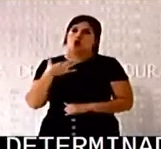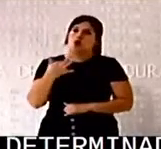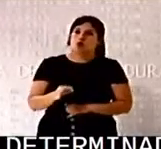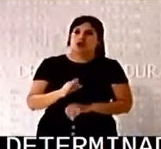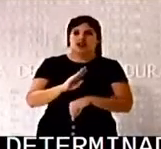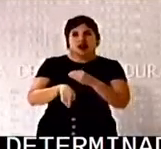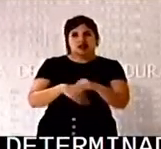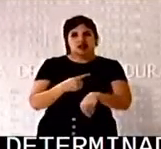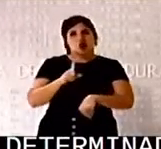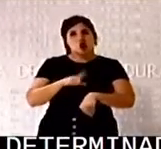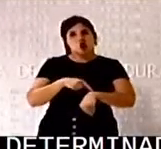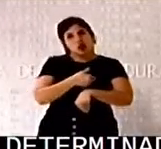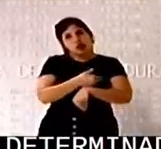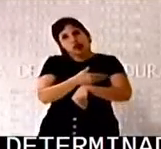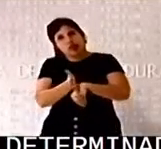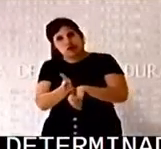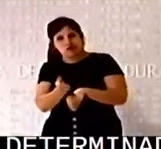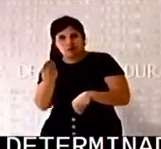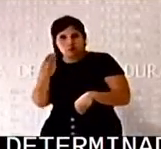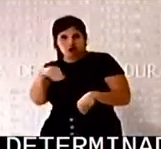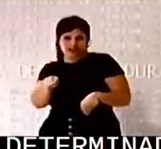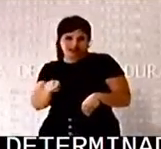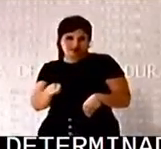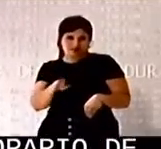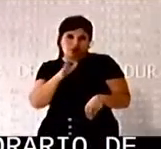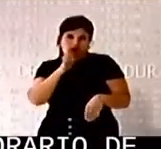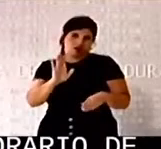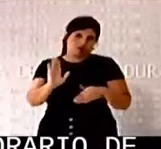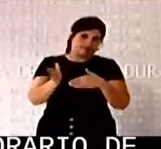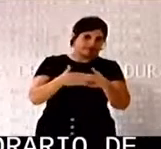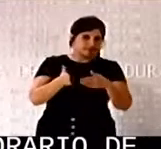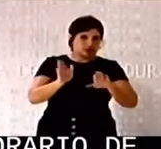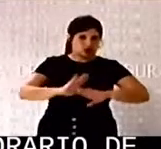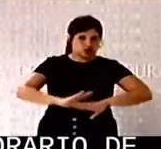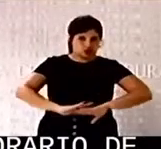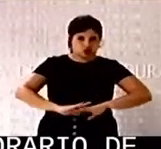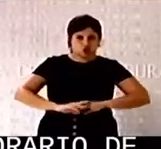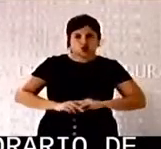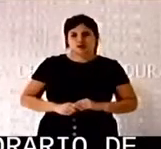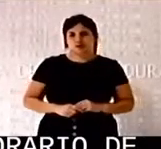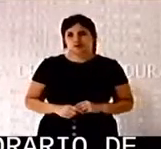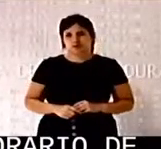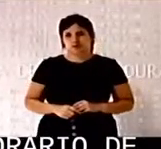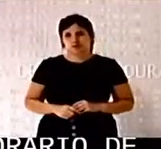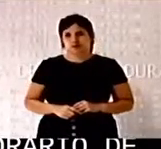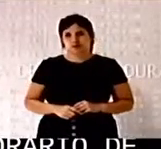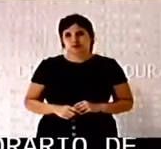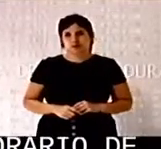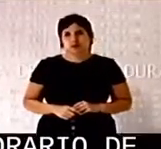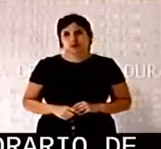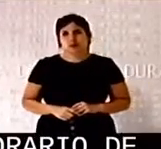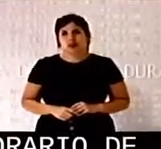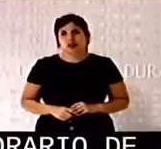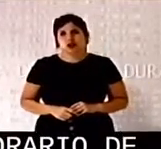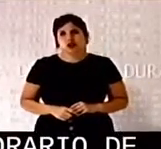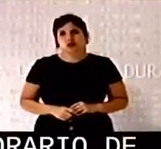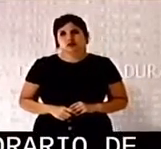algo más el horario de cierre nocturno en esas cuestiones.